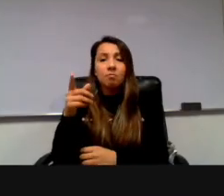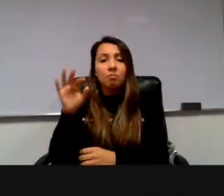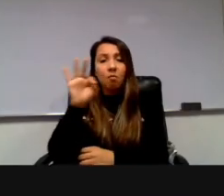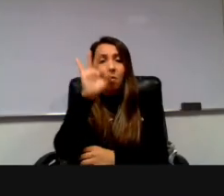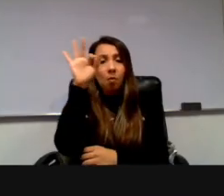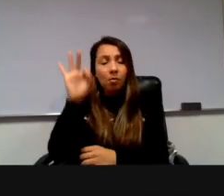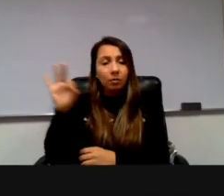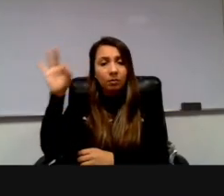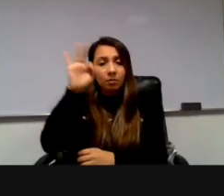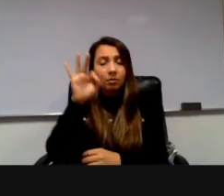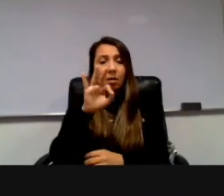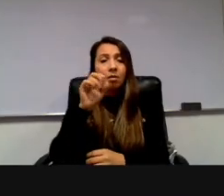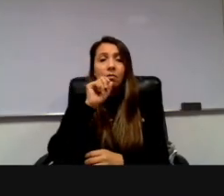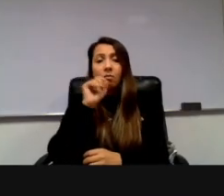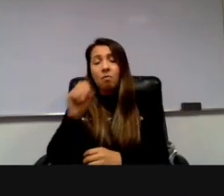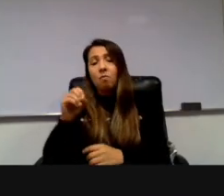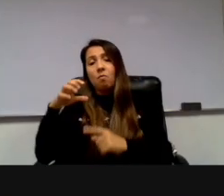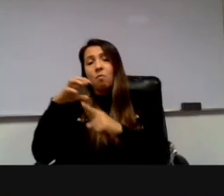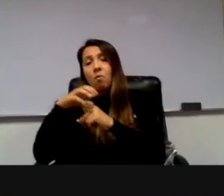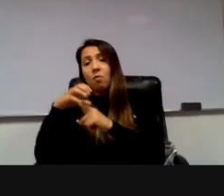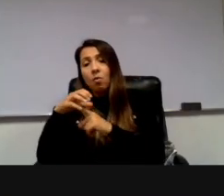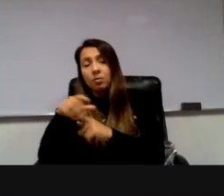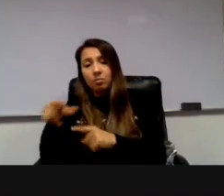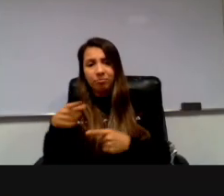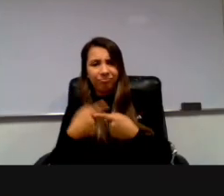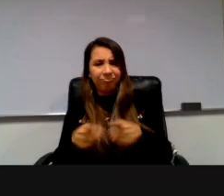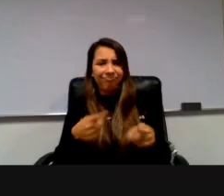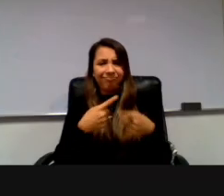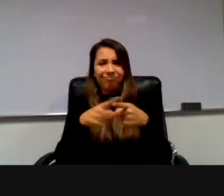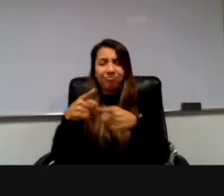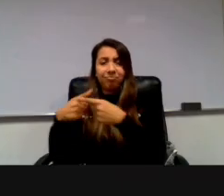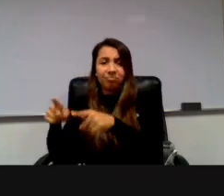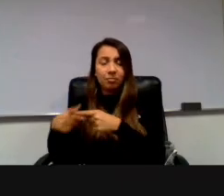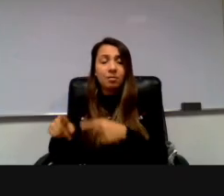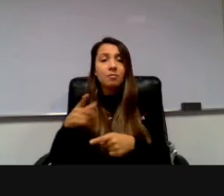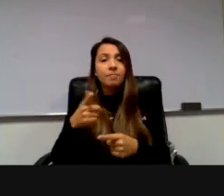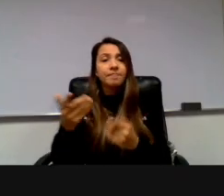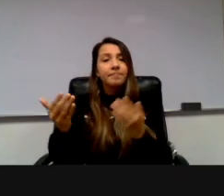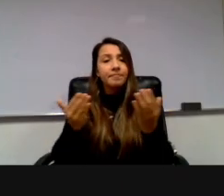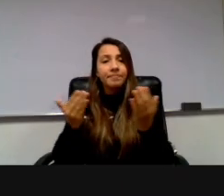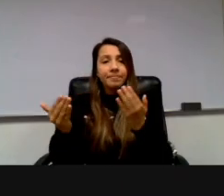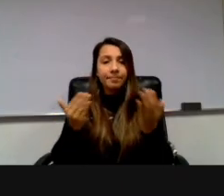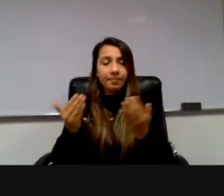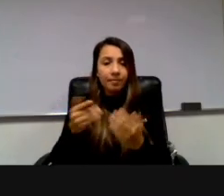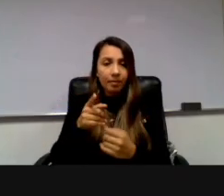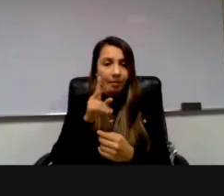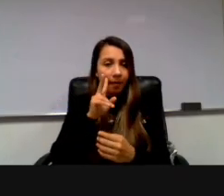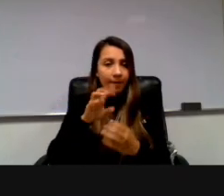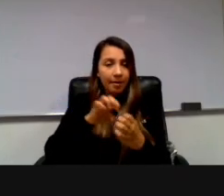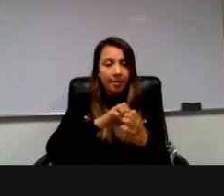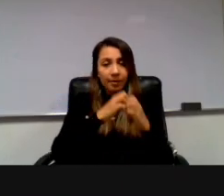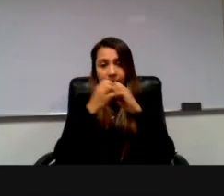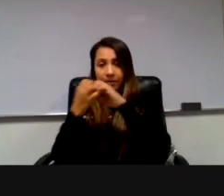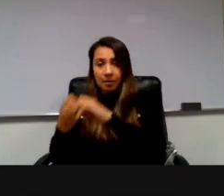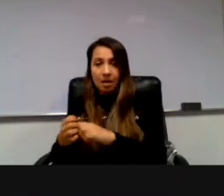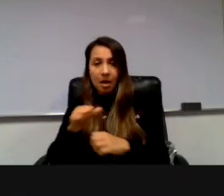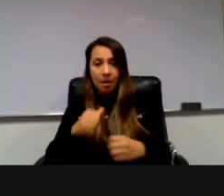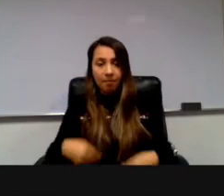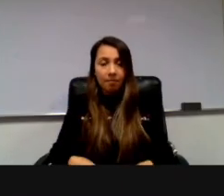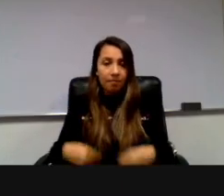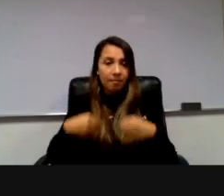Algunas levaduras, ¿no? Entonces podemos reconstruir la evolución, comenzar a reconstruir la evolución de seres vivos